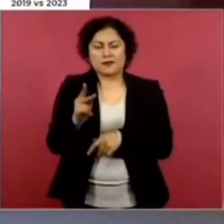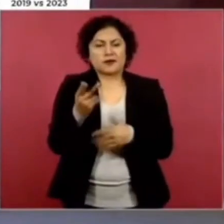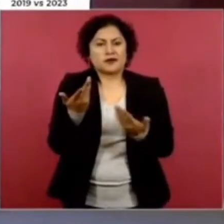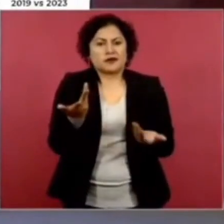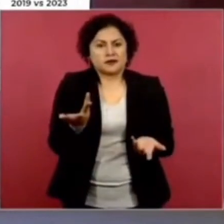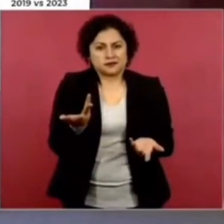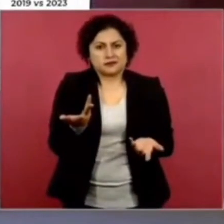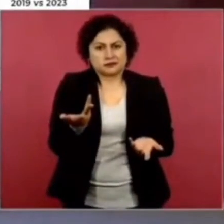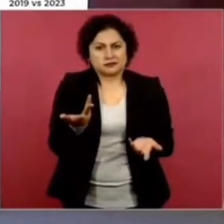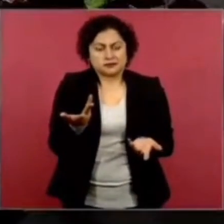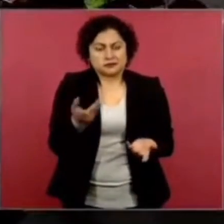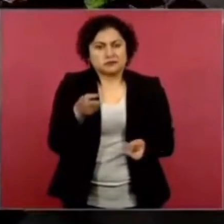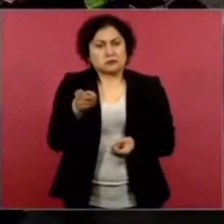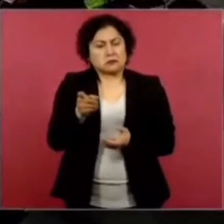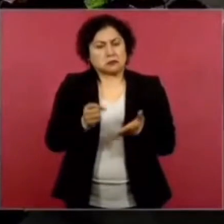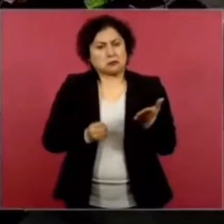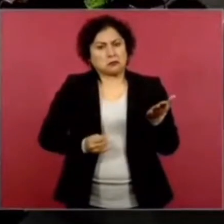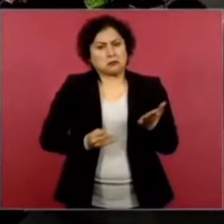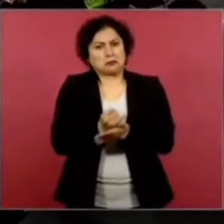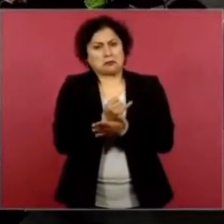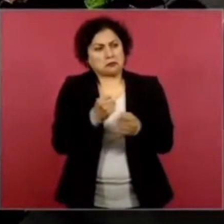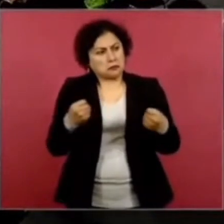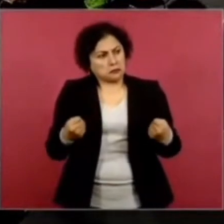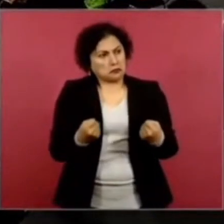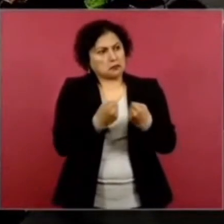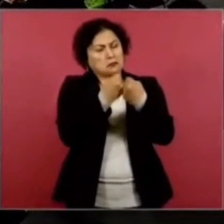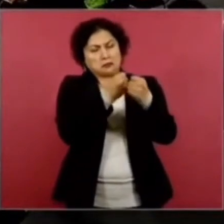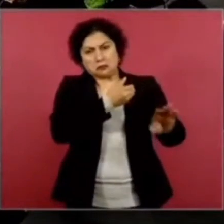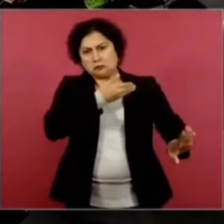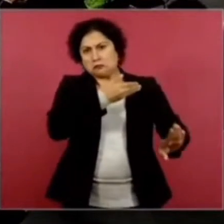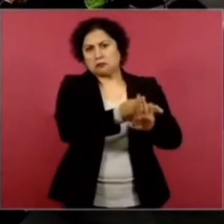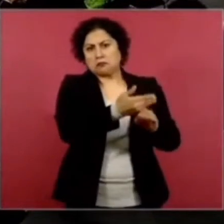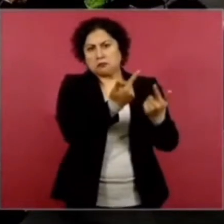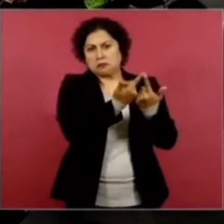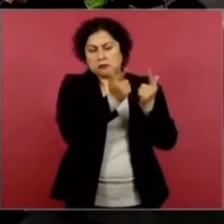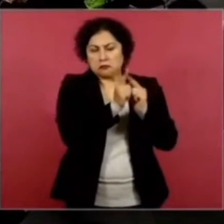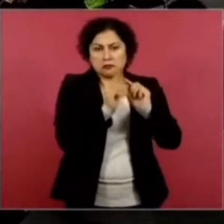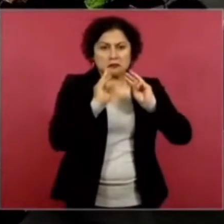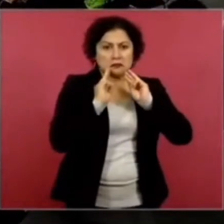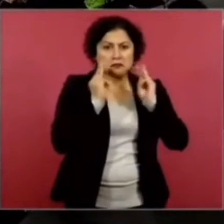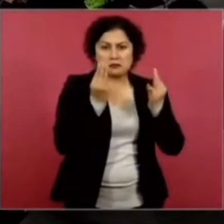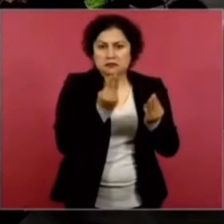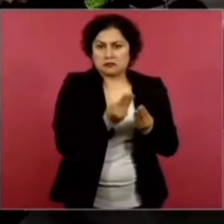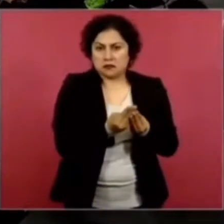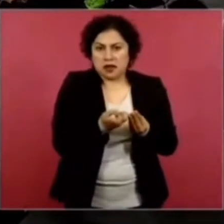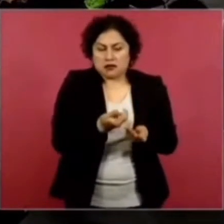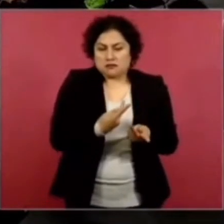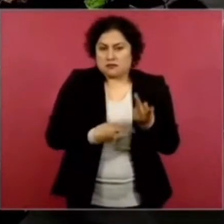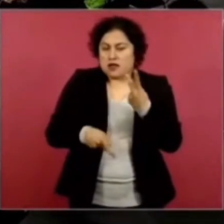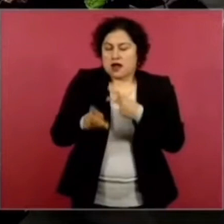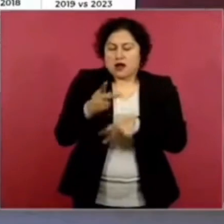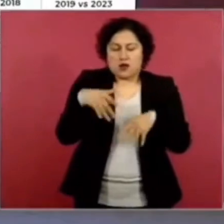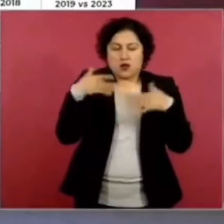para tomar una decisión que altera todo? Porque aquí estaba